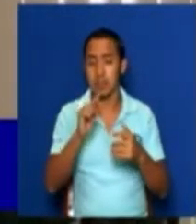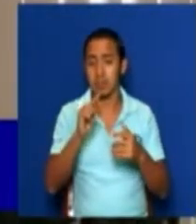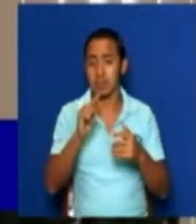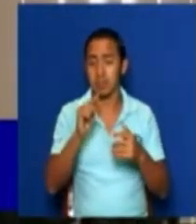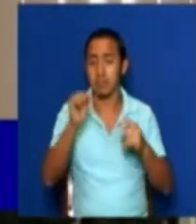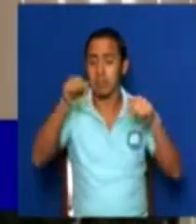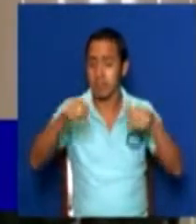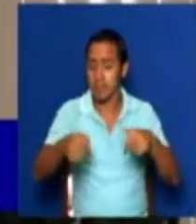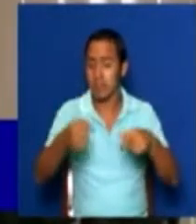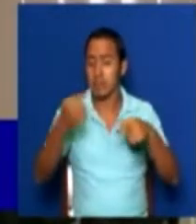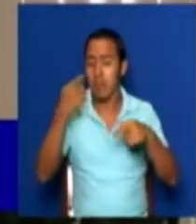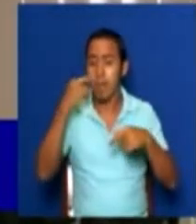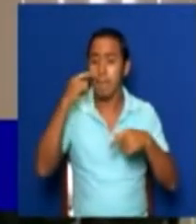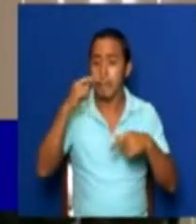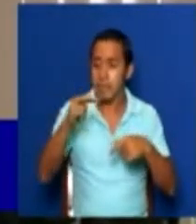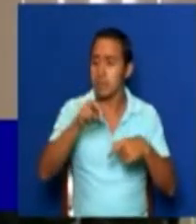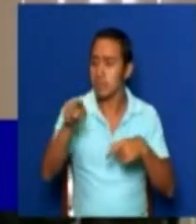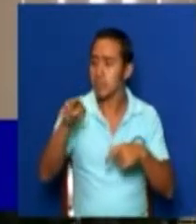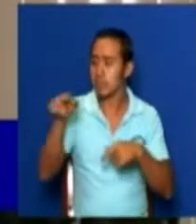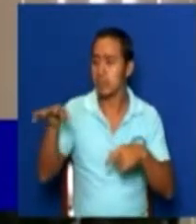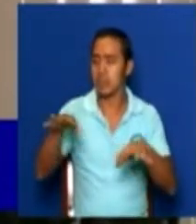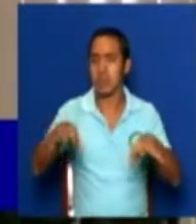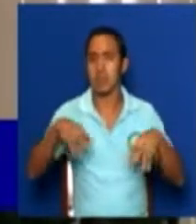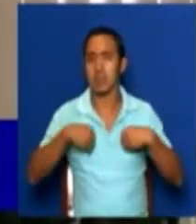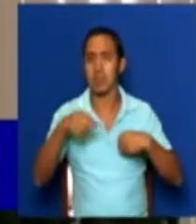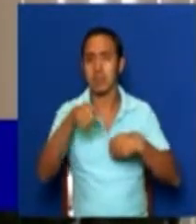aquí reconozco la presencia de los